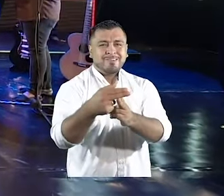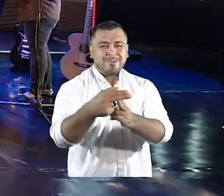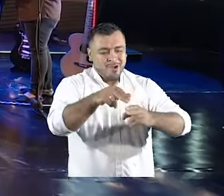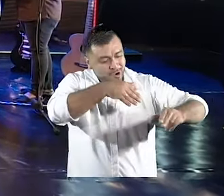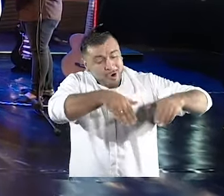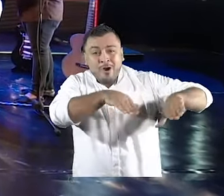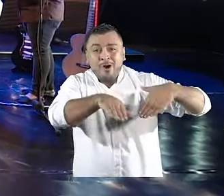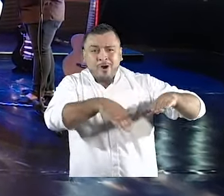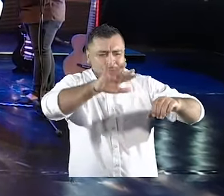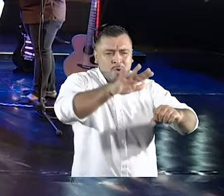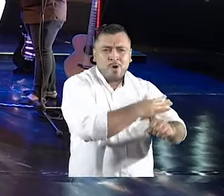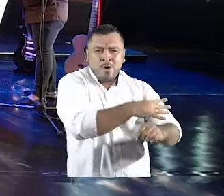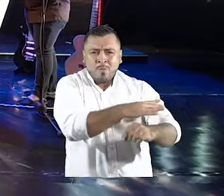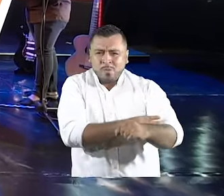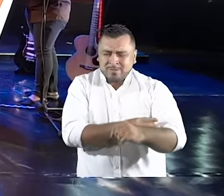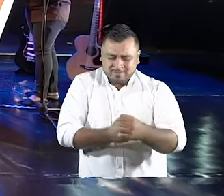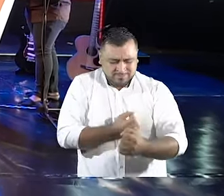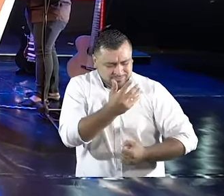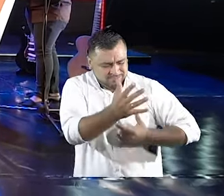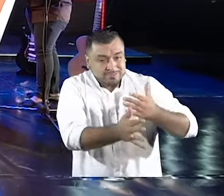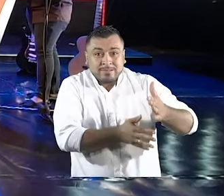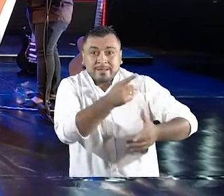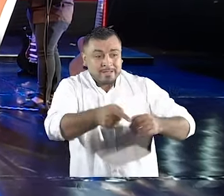que tarde